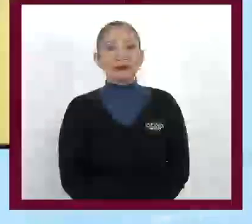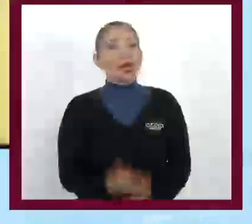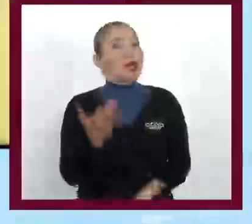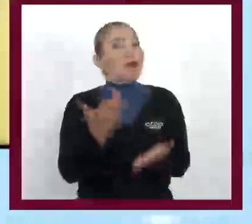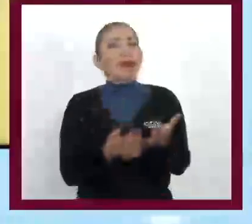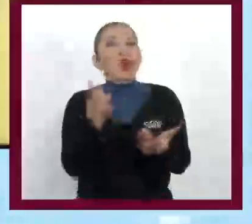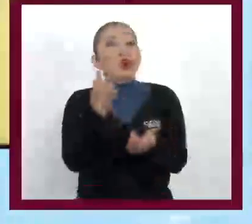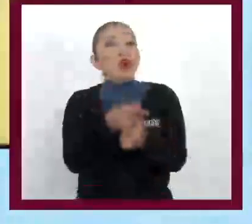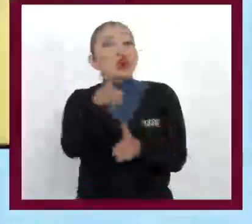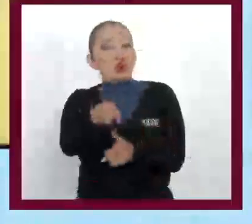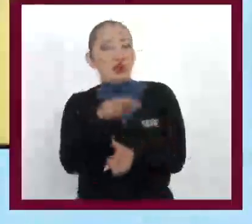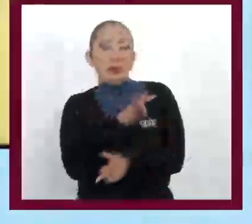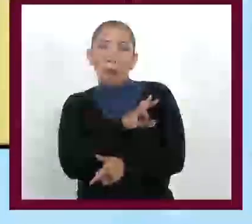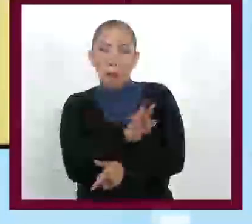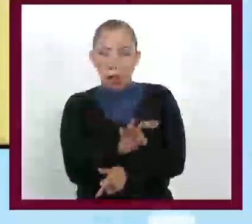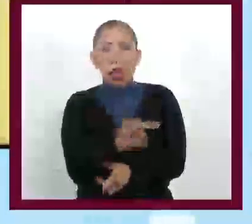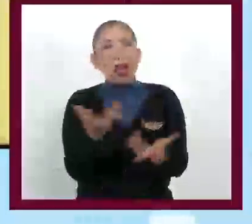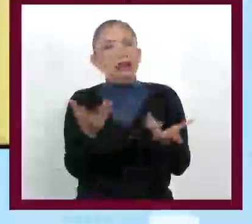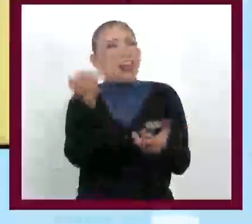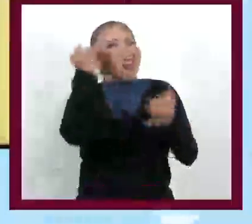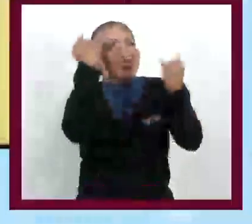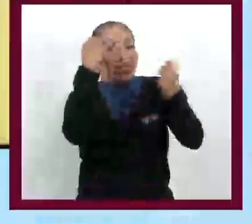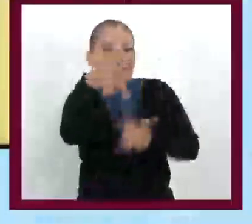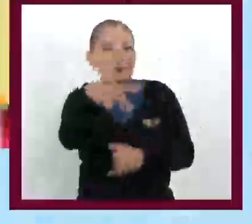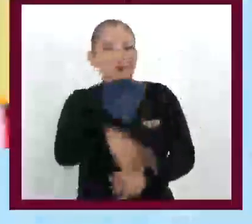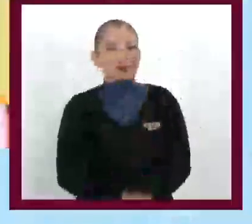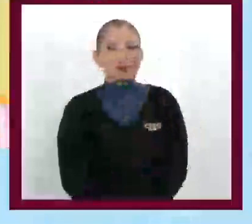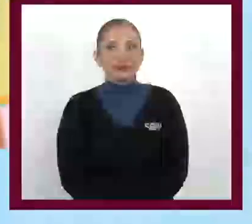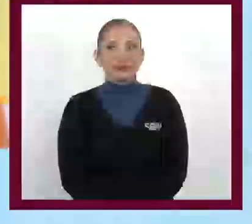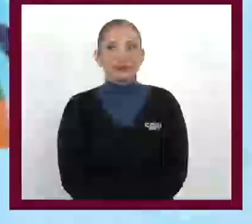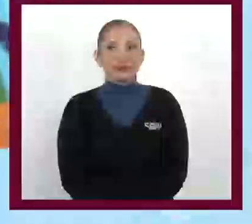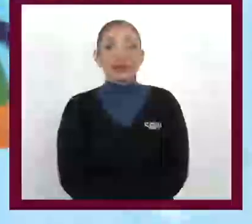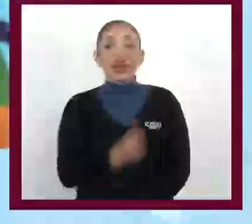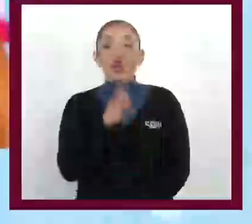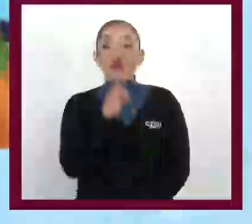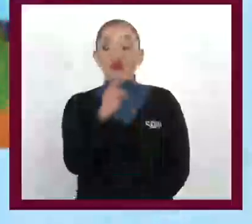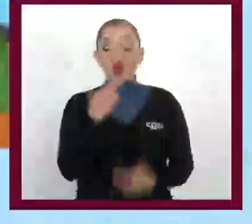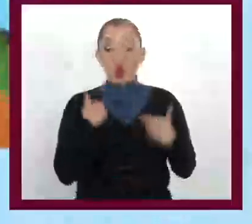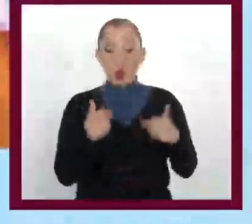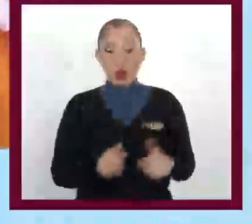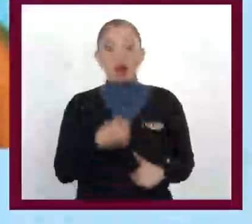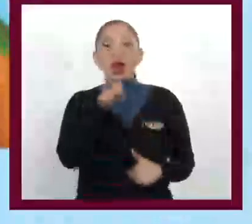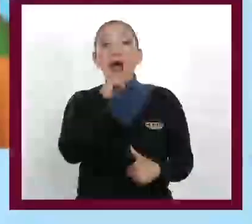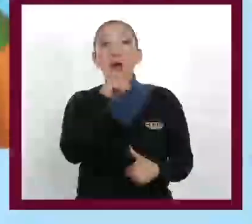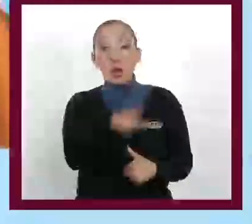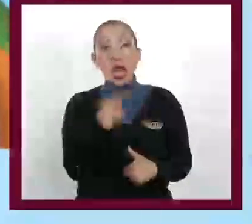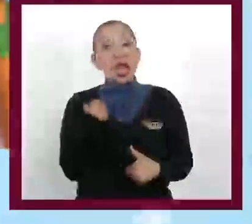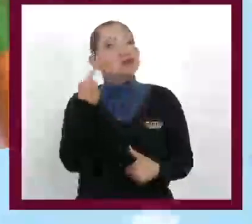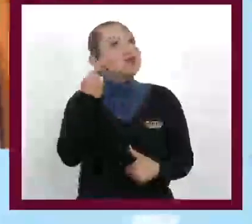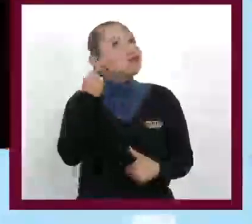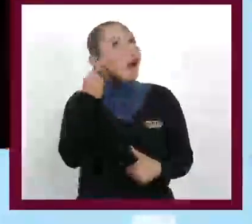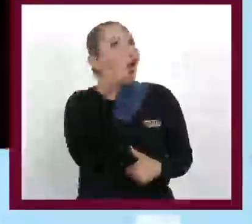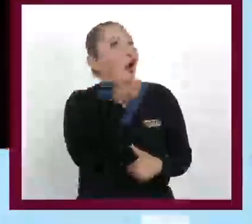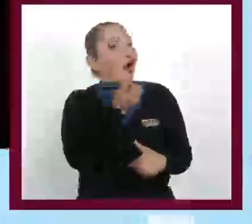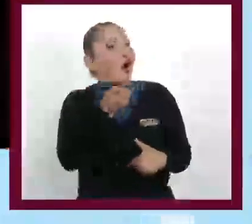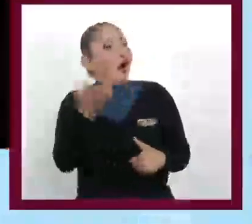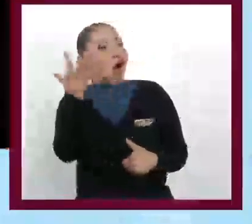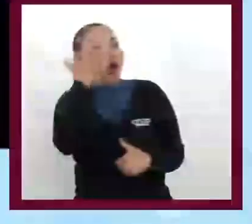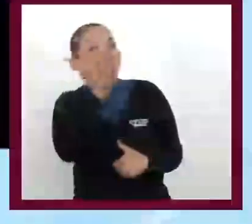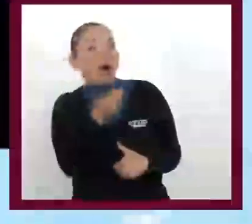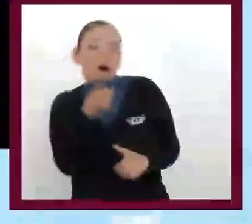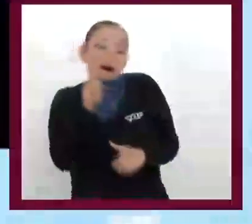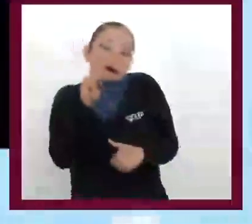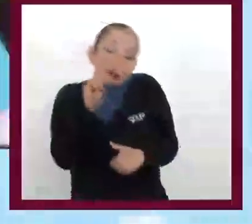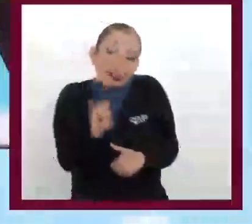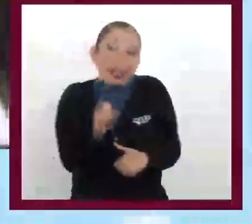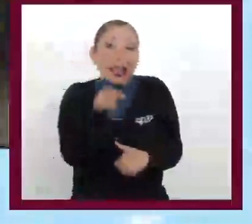Lo que falta es que tú te atrevas a hacerlo. Invéntalo. La voz humana también es un instrumento melódico maravilloso.